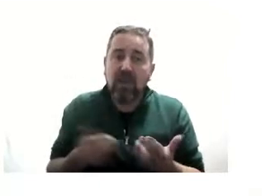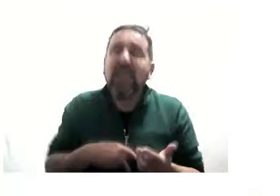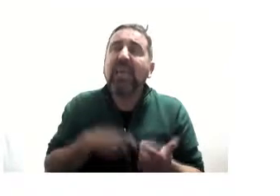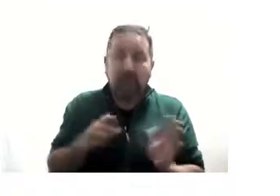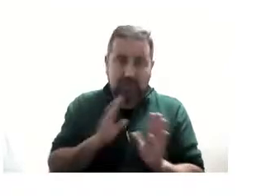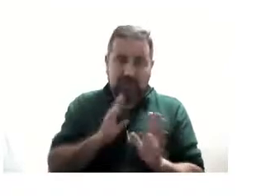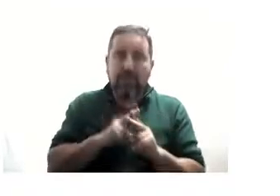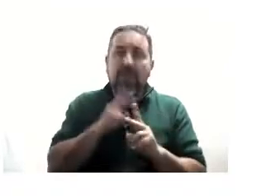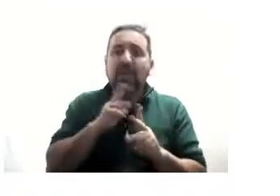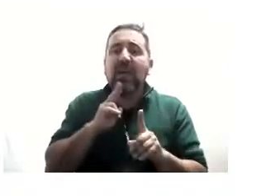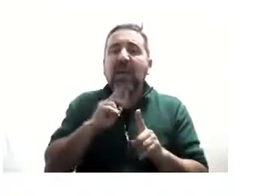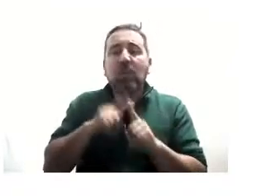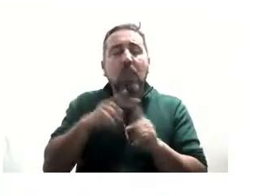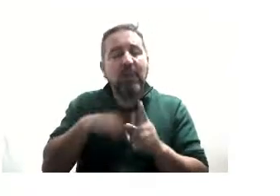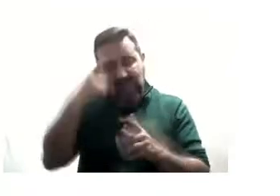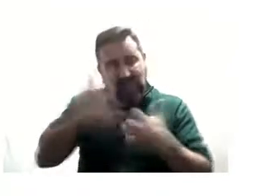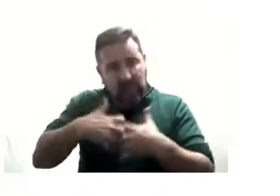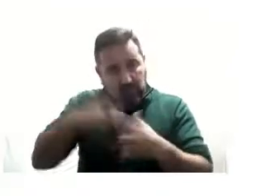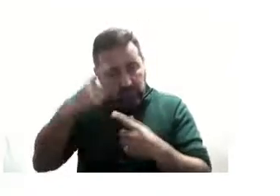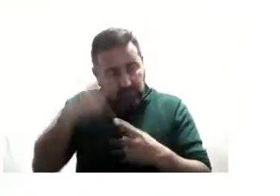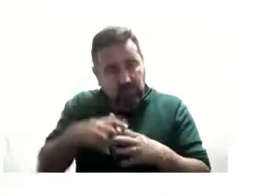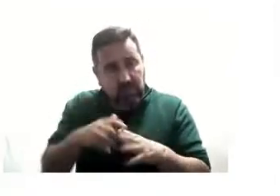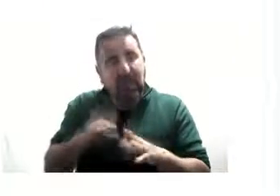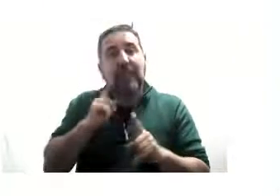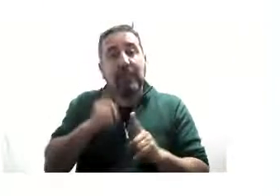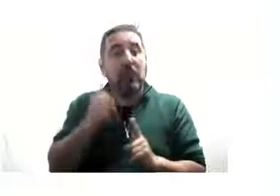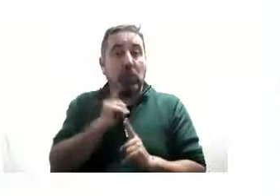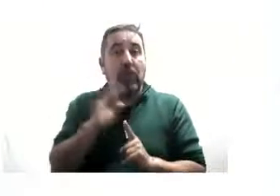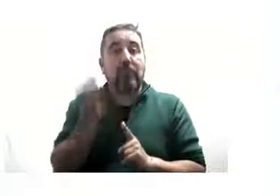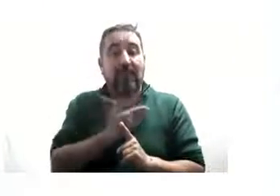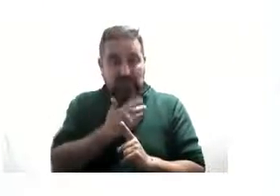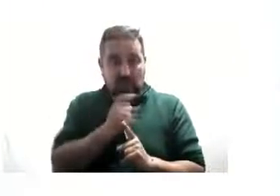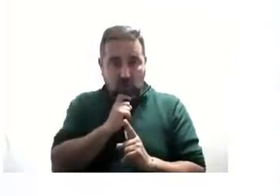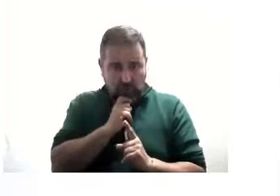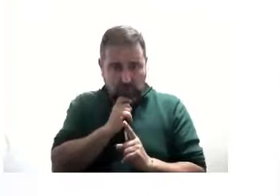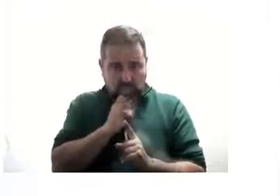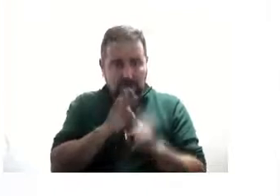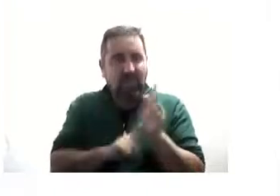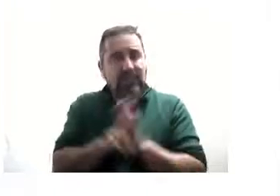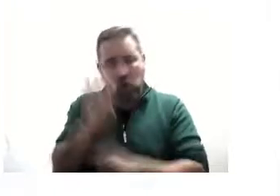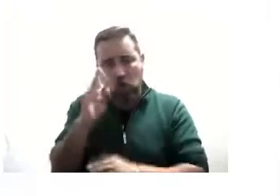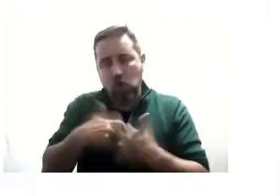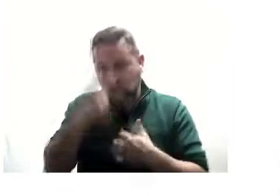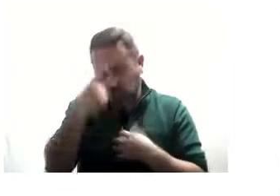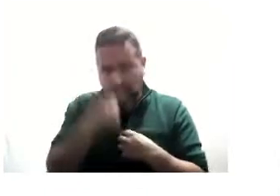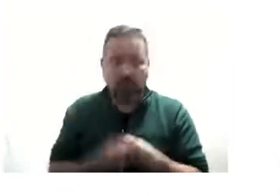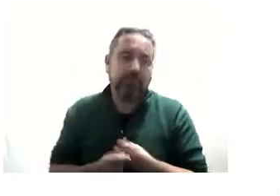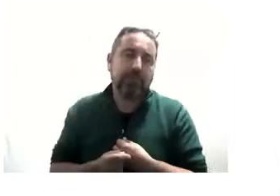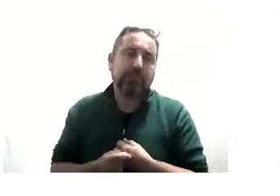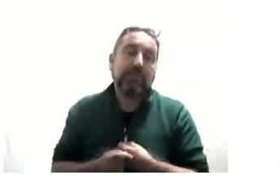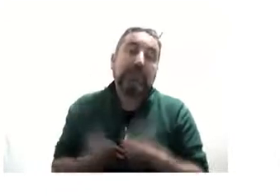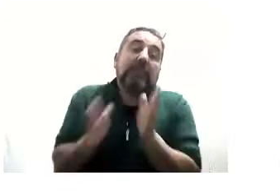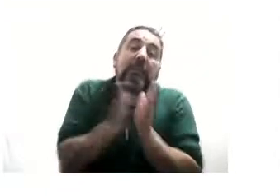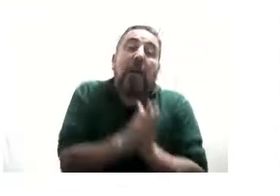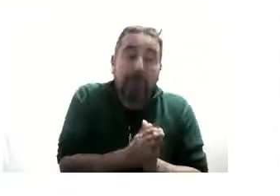deterioro cognitivo y el impacto que tiene la sordera específicamente en el desarrollo cognitivo, ¿no? Entonces, al margen de